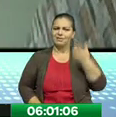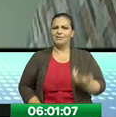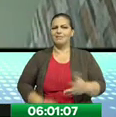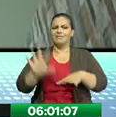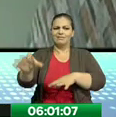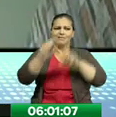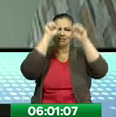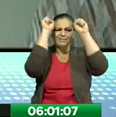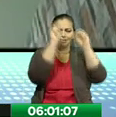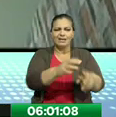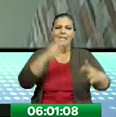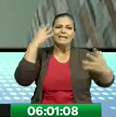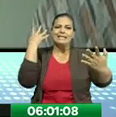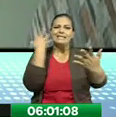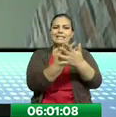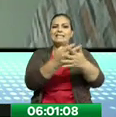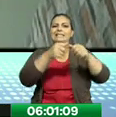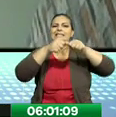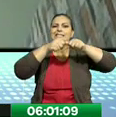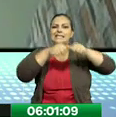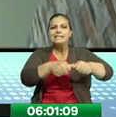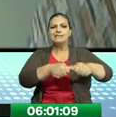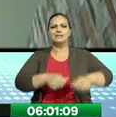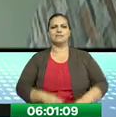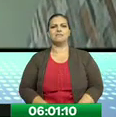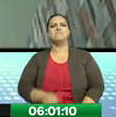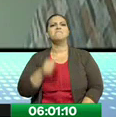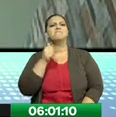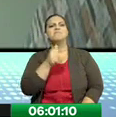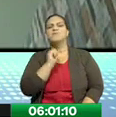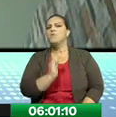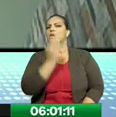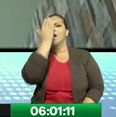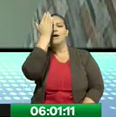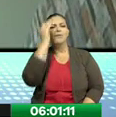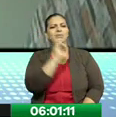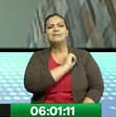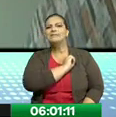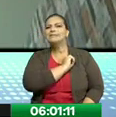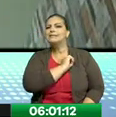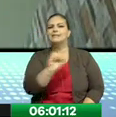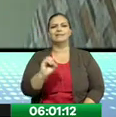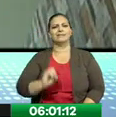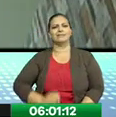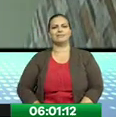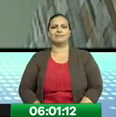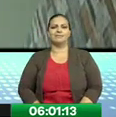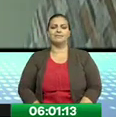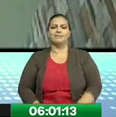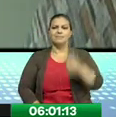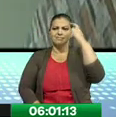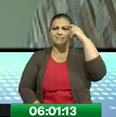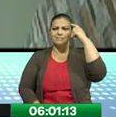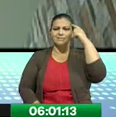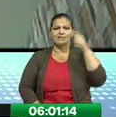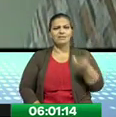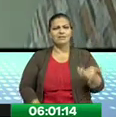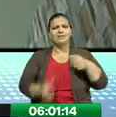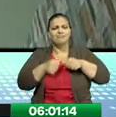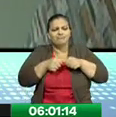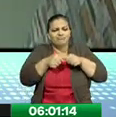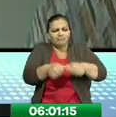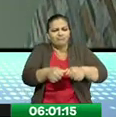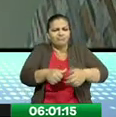muestras de ser un desadaptado, de no empatarse, de no crear esa química. Es un